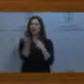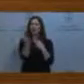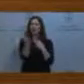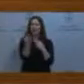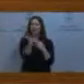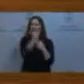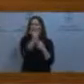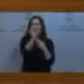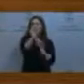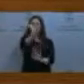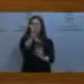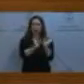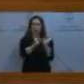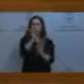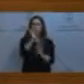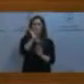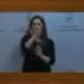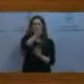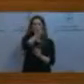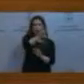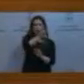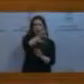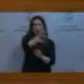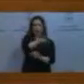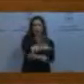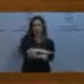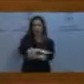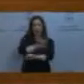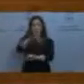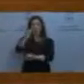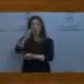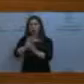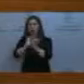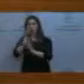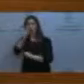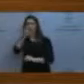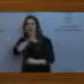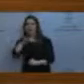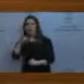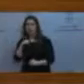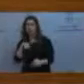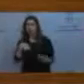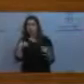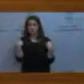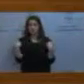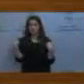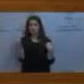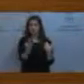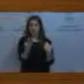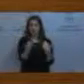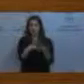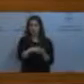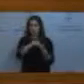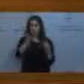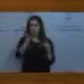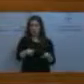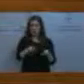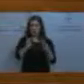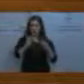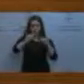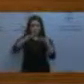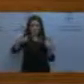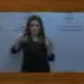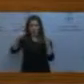% Estado, 50% comunidad autónoma. No creo que pongan en duda lo que han firmado sus corregionarios